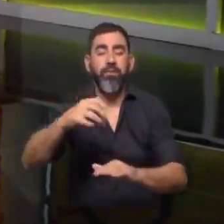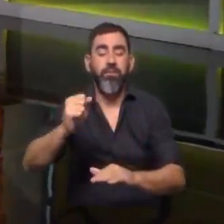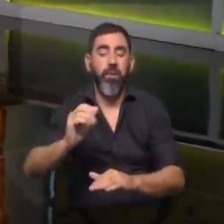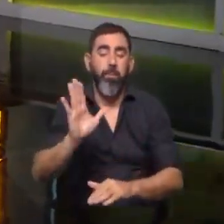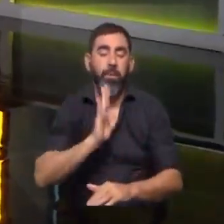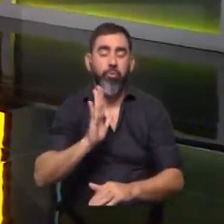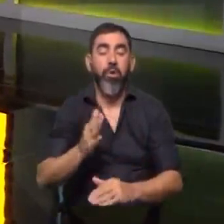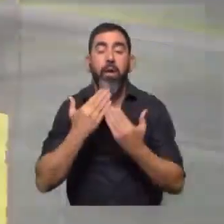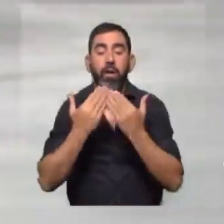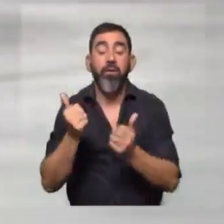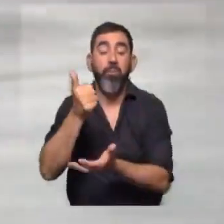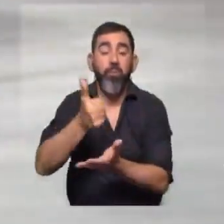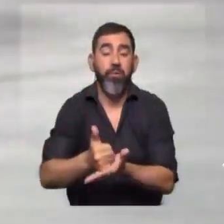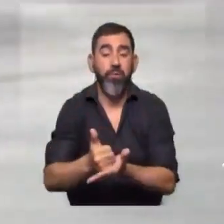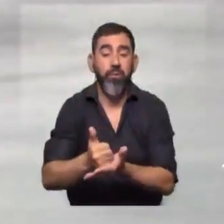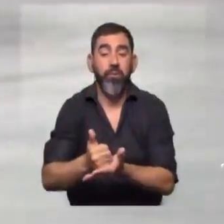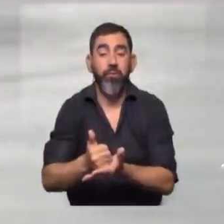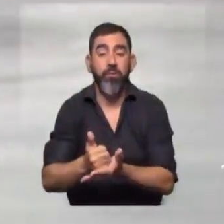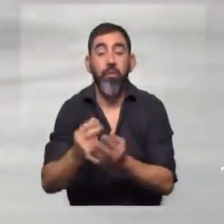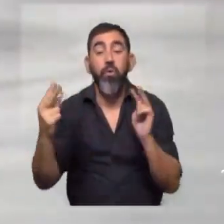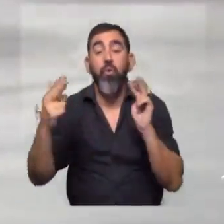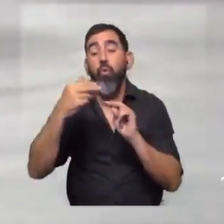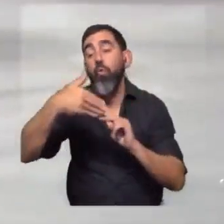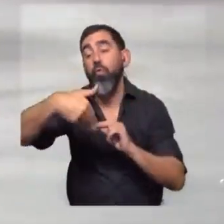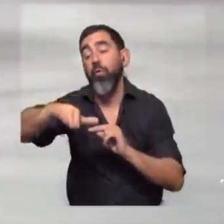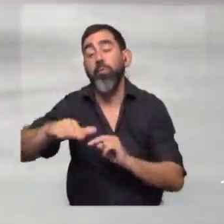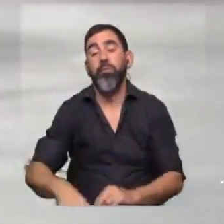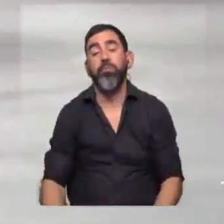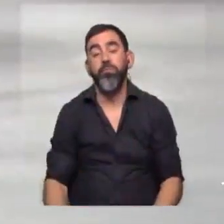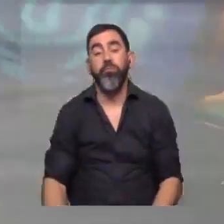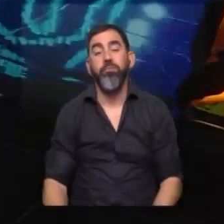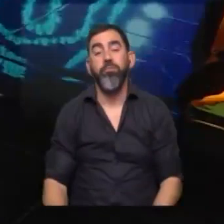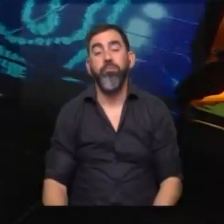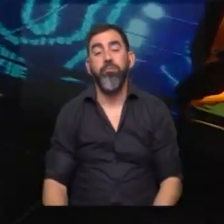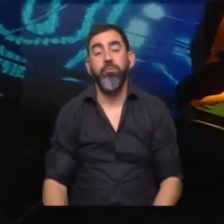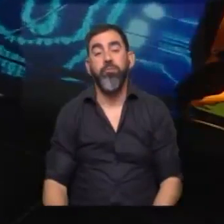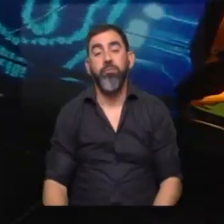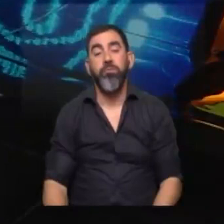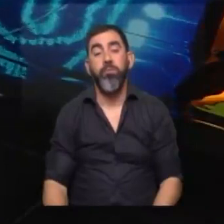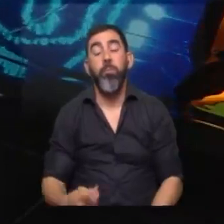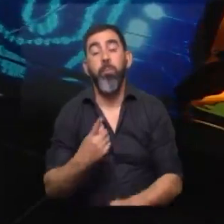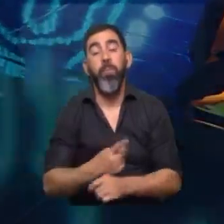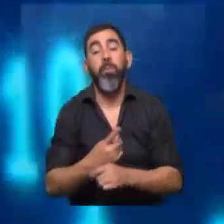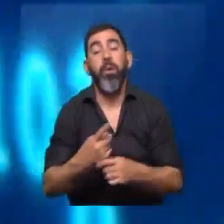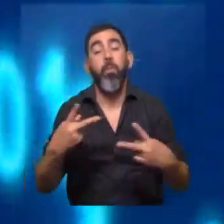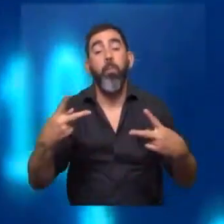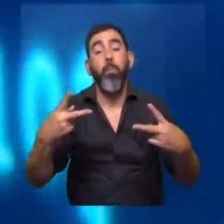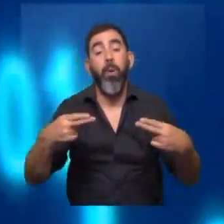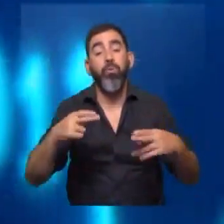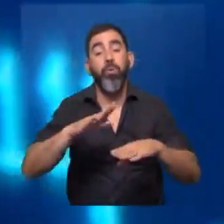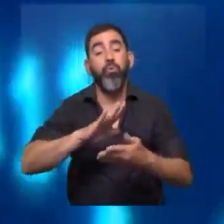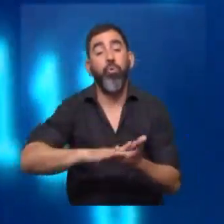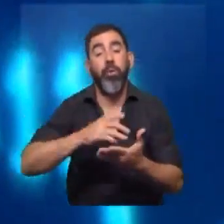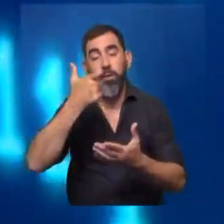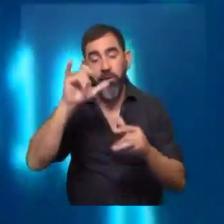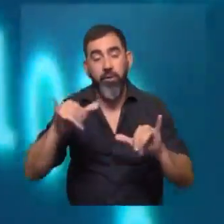tuya. Gracias por acompañarnos y bueno, nos veremos aquí o allá pronto. Buenísimo, gracias. Gracias a ti. Primera pausa en Sobreciencia,